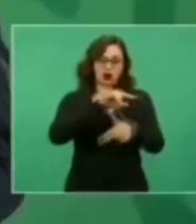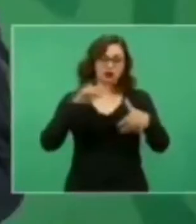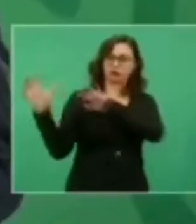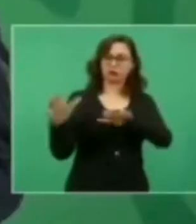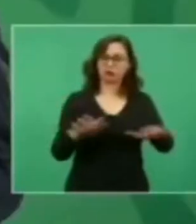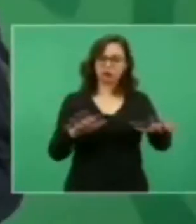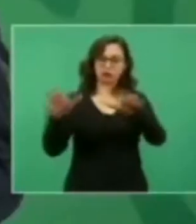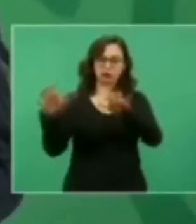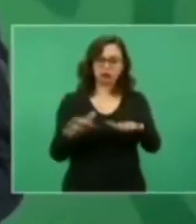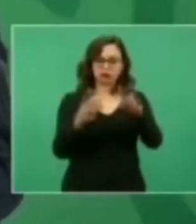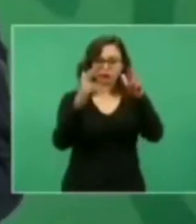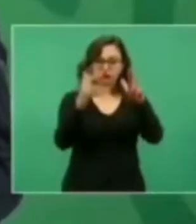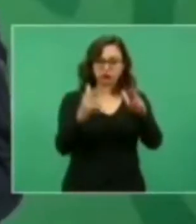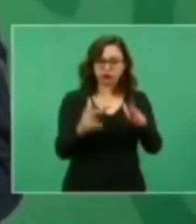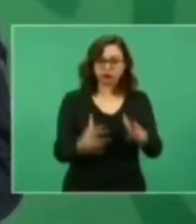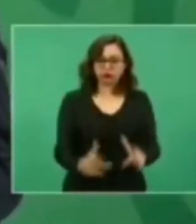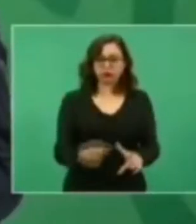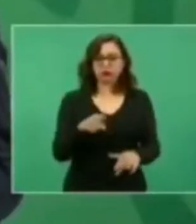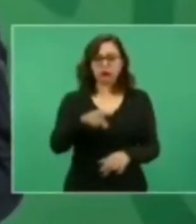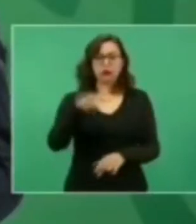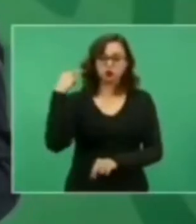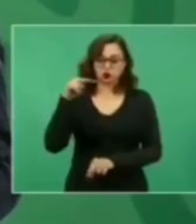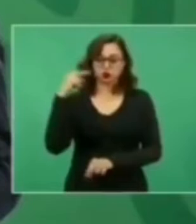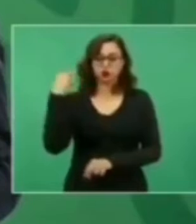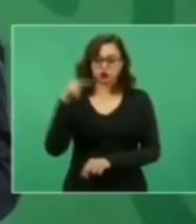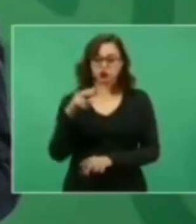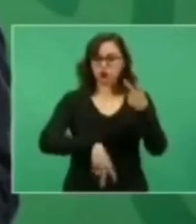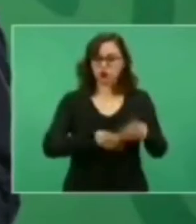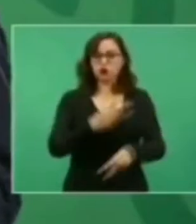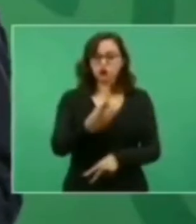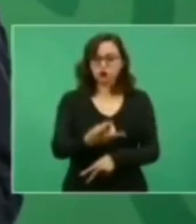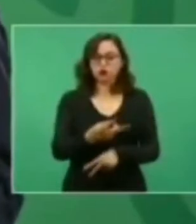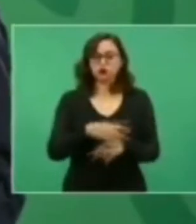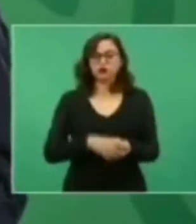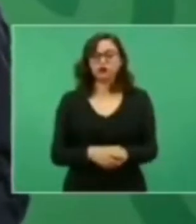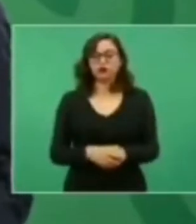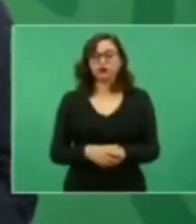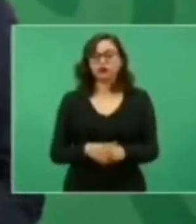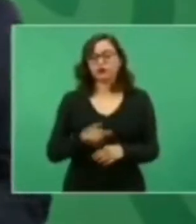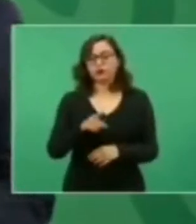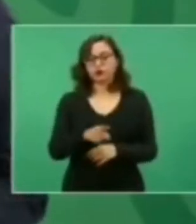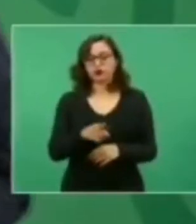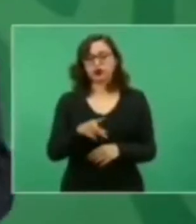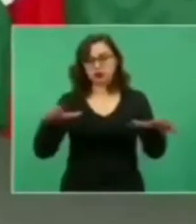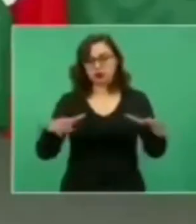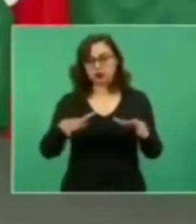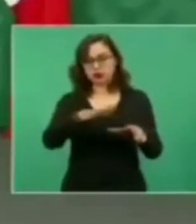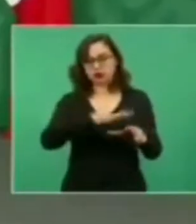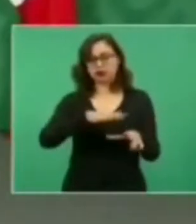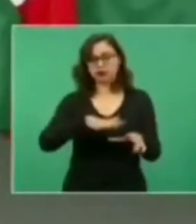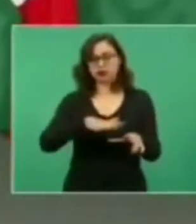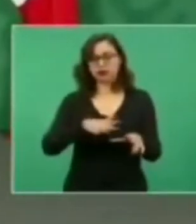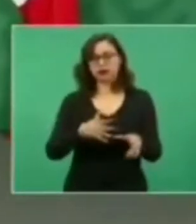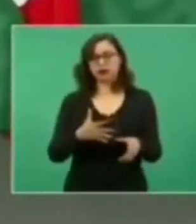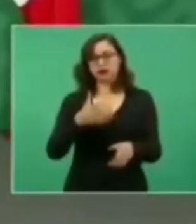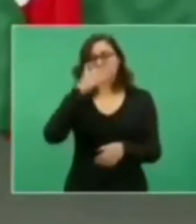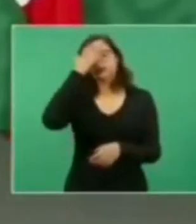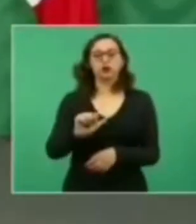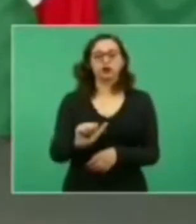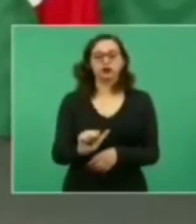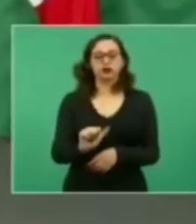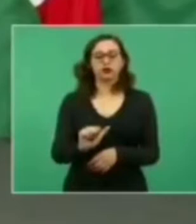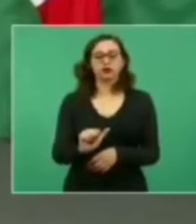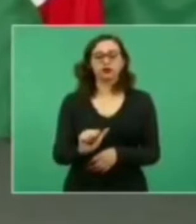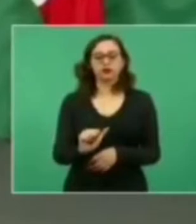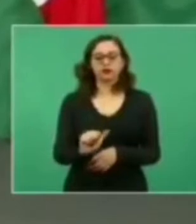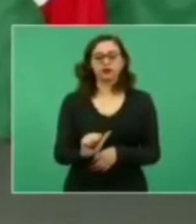que entró por las costas de Veracruz. Vamos a estar en una comunidad afectada de Veracruz, que va a ser Guayacocotla,